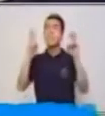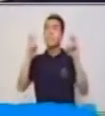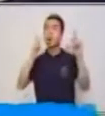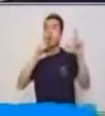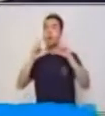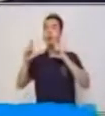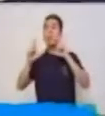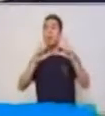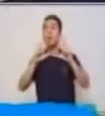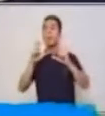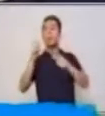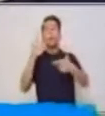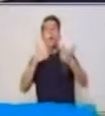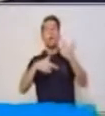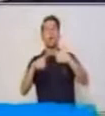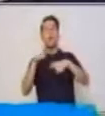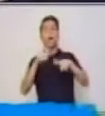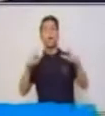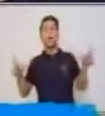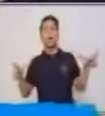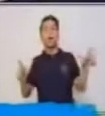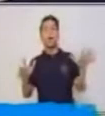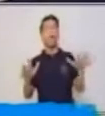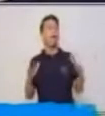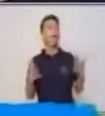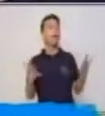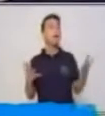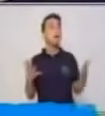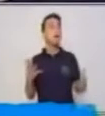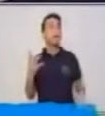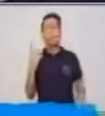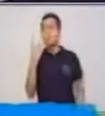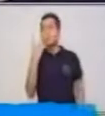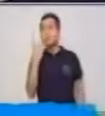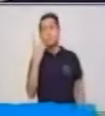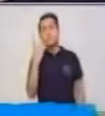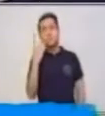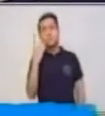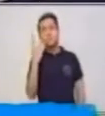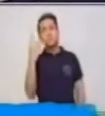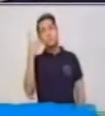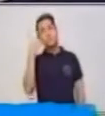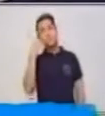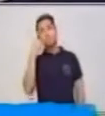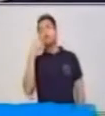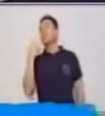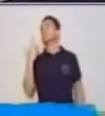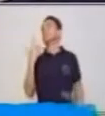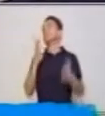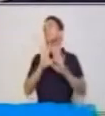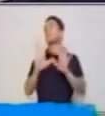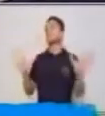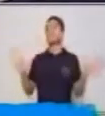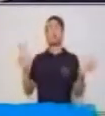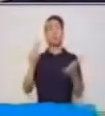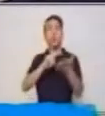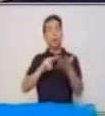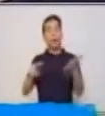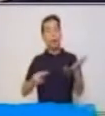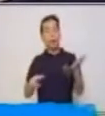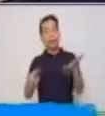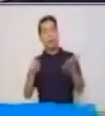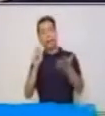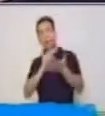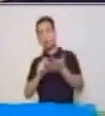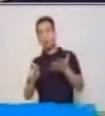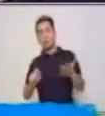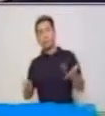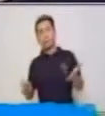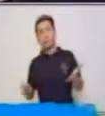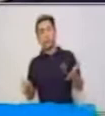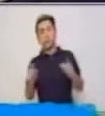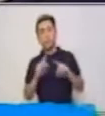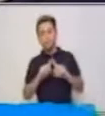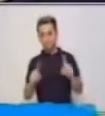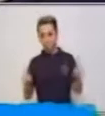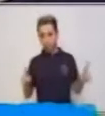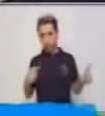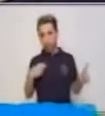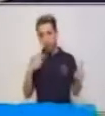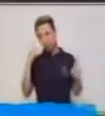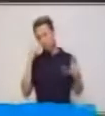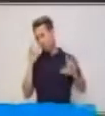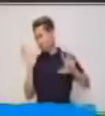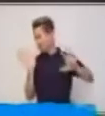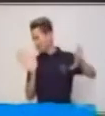lenguaje, únicamente pensamos que es leer y escribir? Y muchas veces dejamos de lado